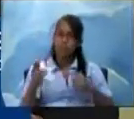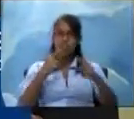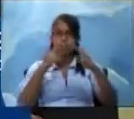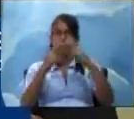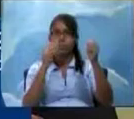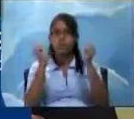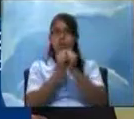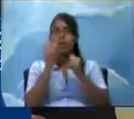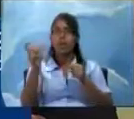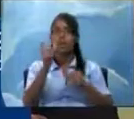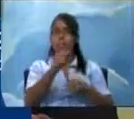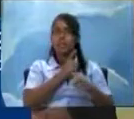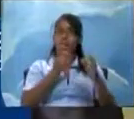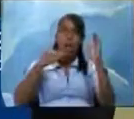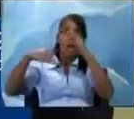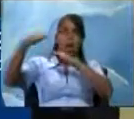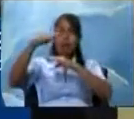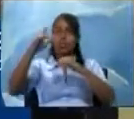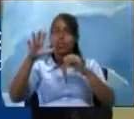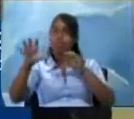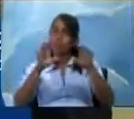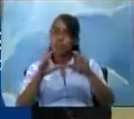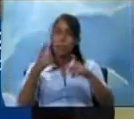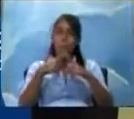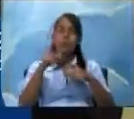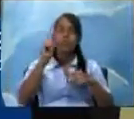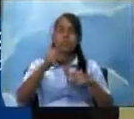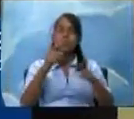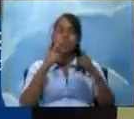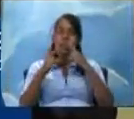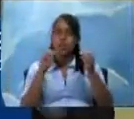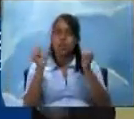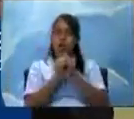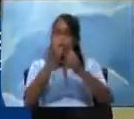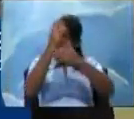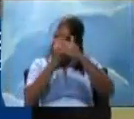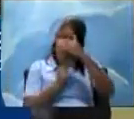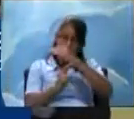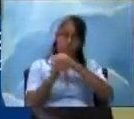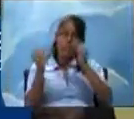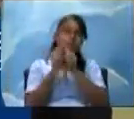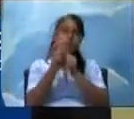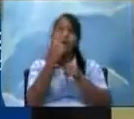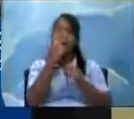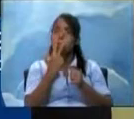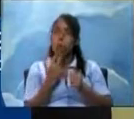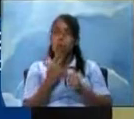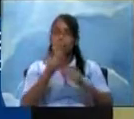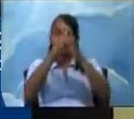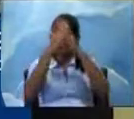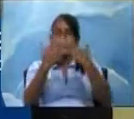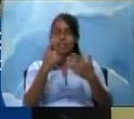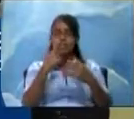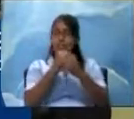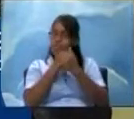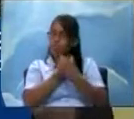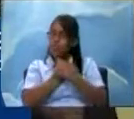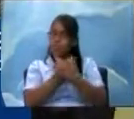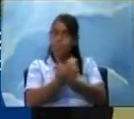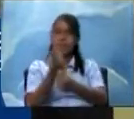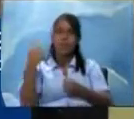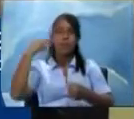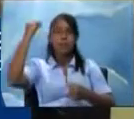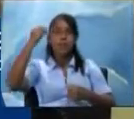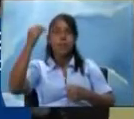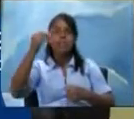se relacione con las personas de la alta sociedad, pero también relaciónese con los humildes, con el pobre. La Biblia dice: